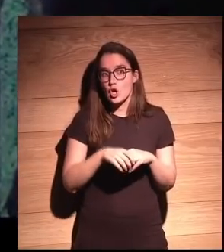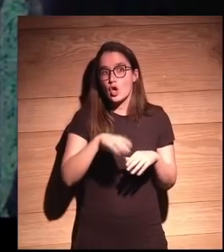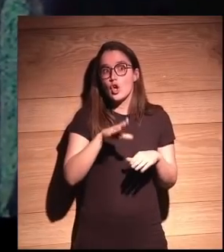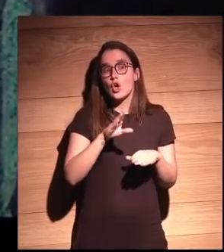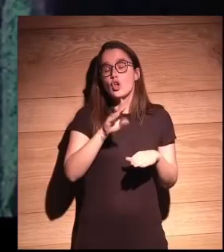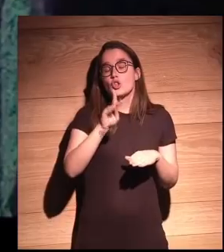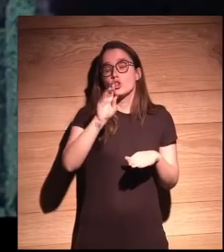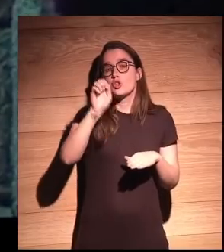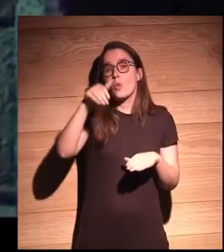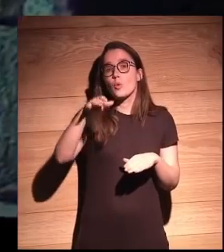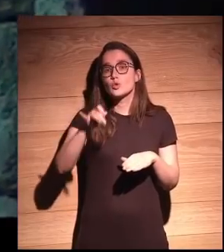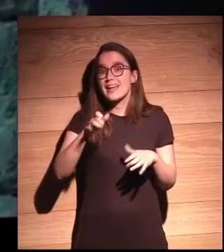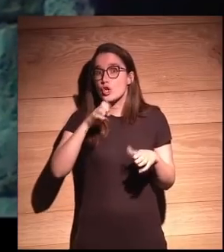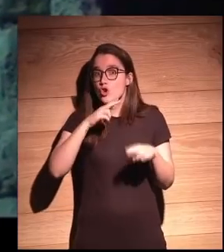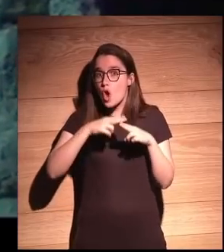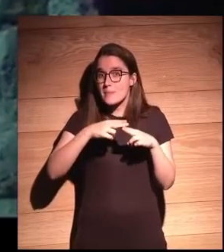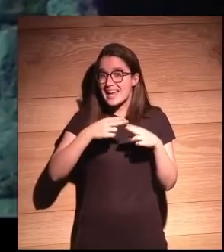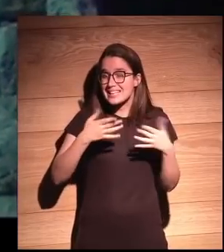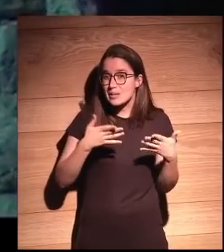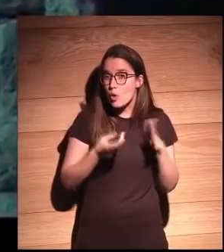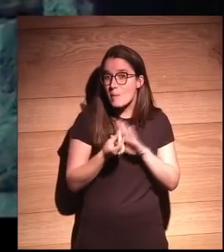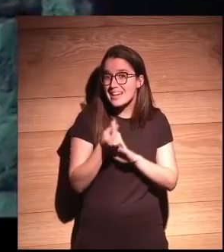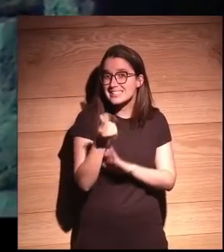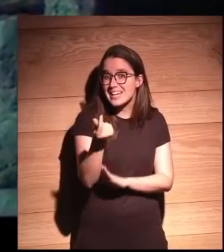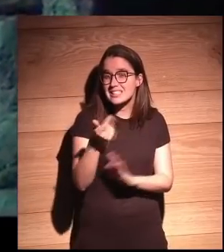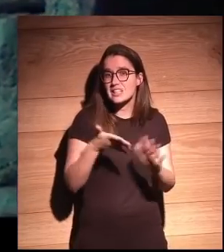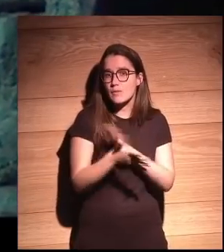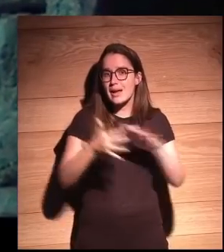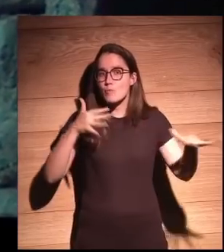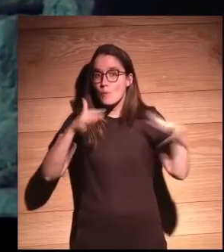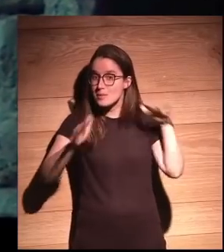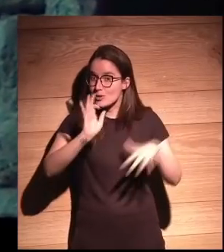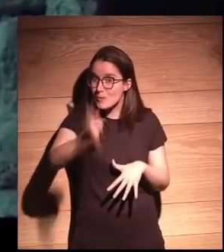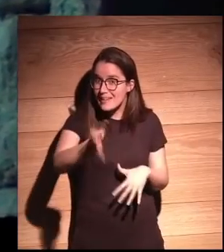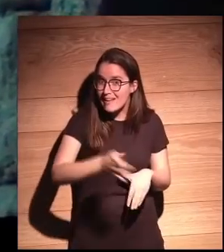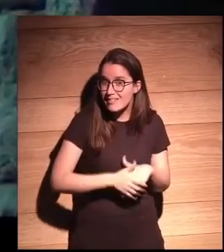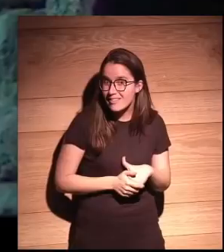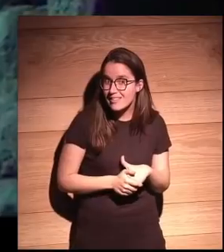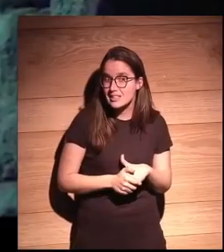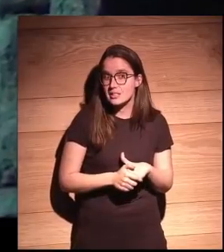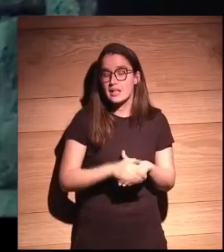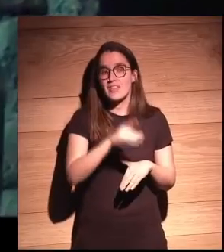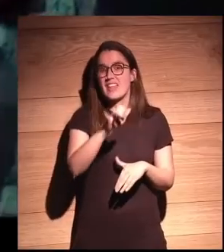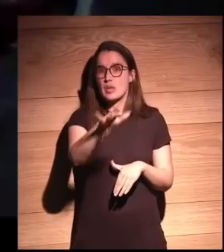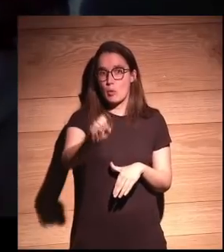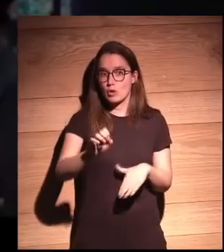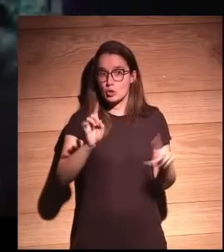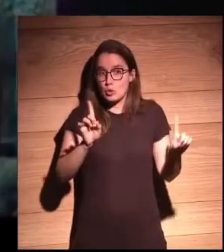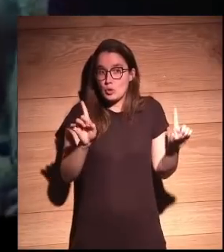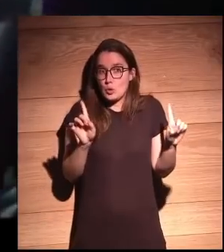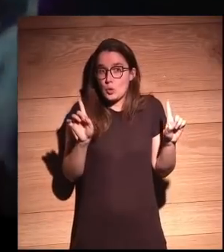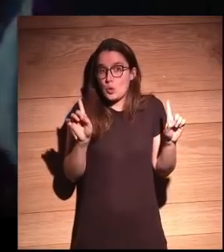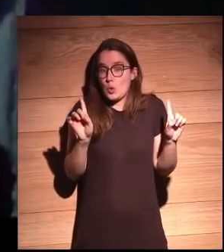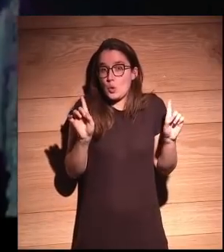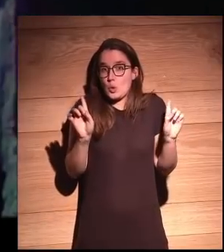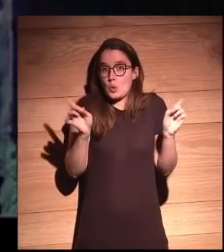Domus en nominativo. Marchar se indica movimiento, ¿no, muchacho? ¡Dativo, señor! ¡No, no, no, no, no, no,